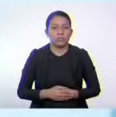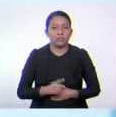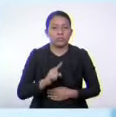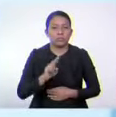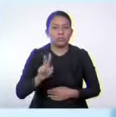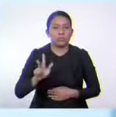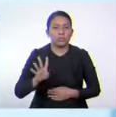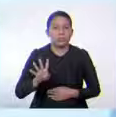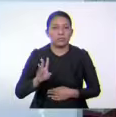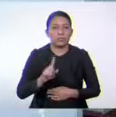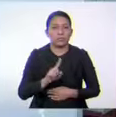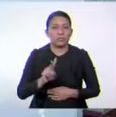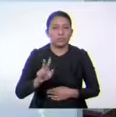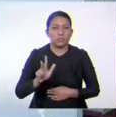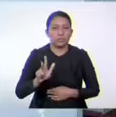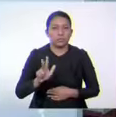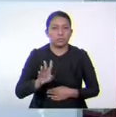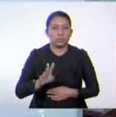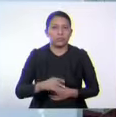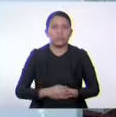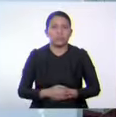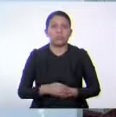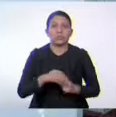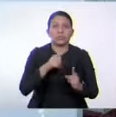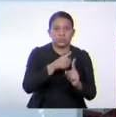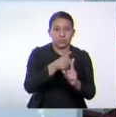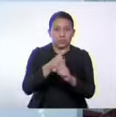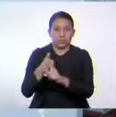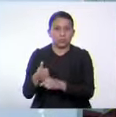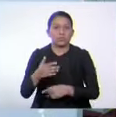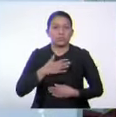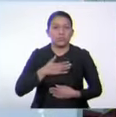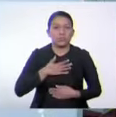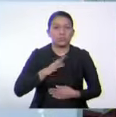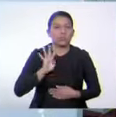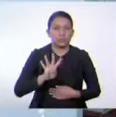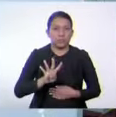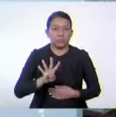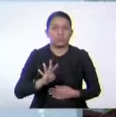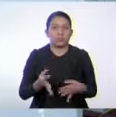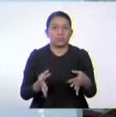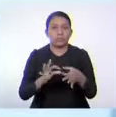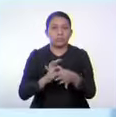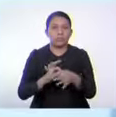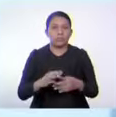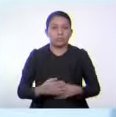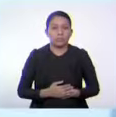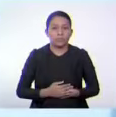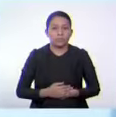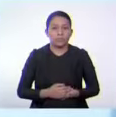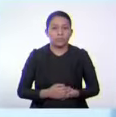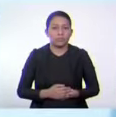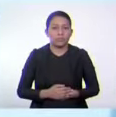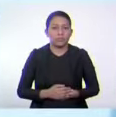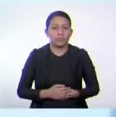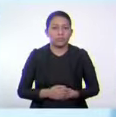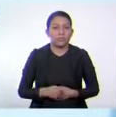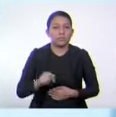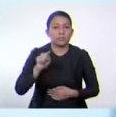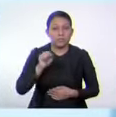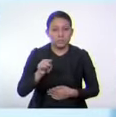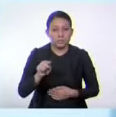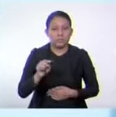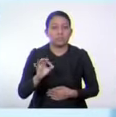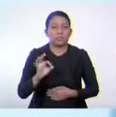1, 2, 3, 4. Cada uno de los carbonos tiene sus 4 enlaces. Esta es la